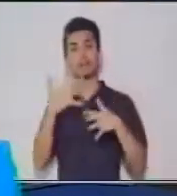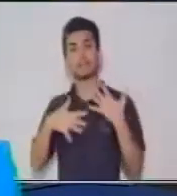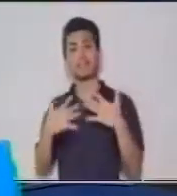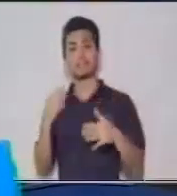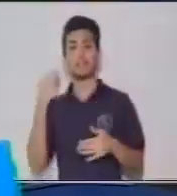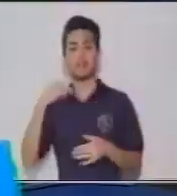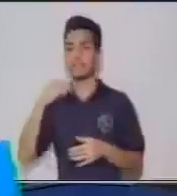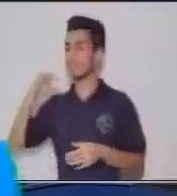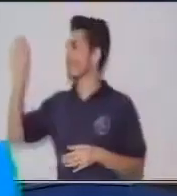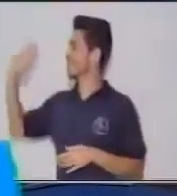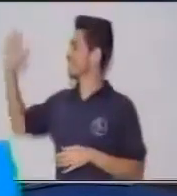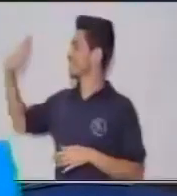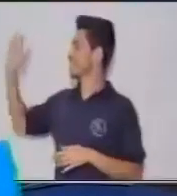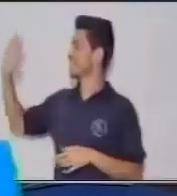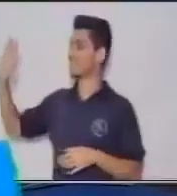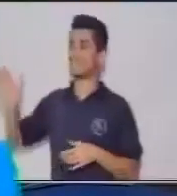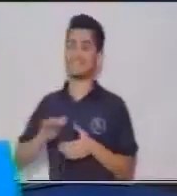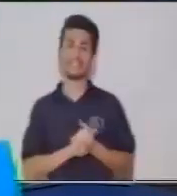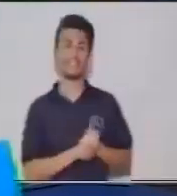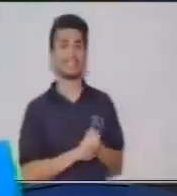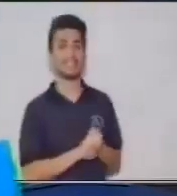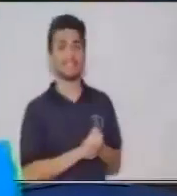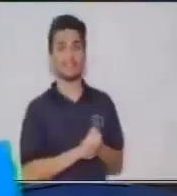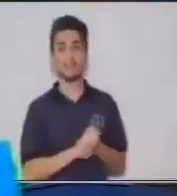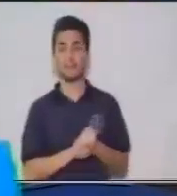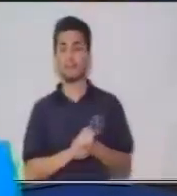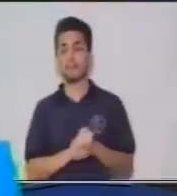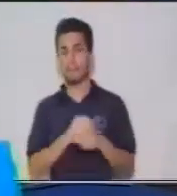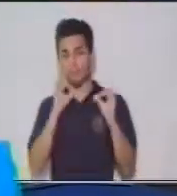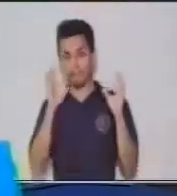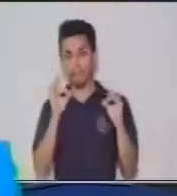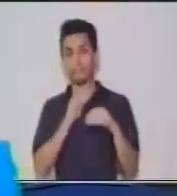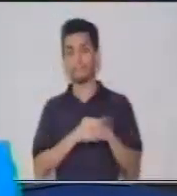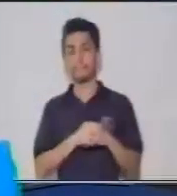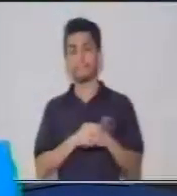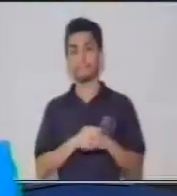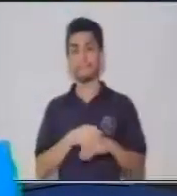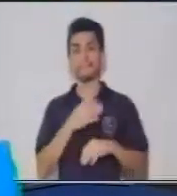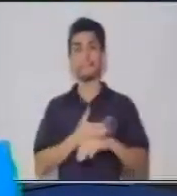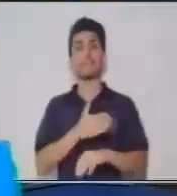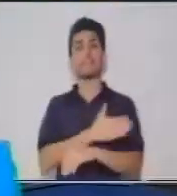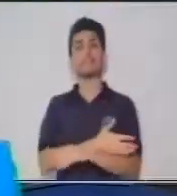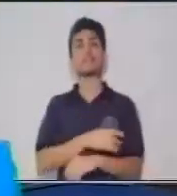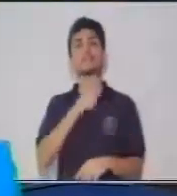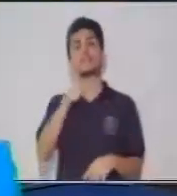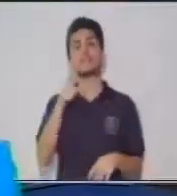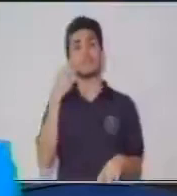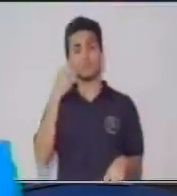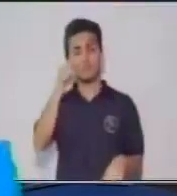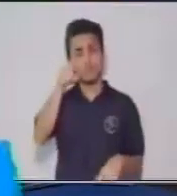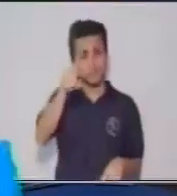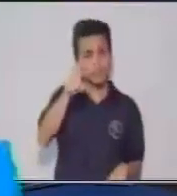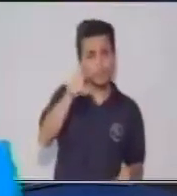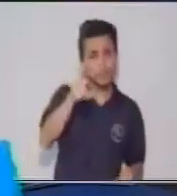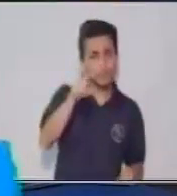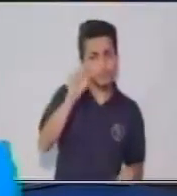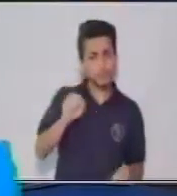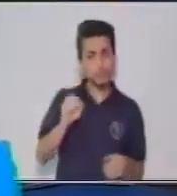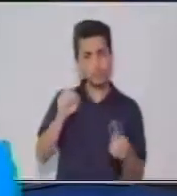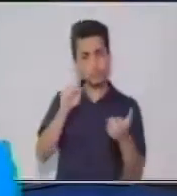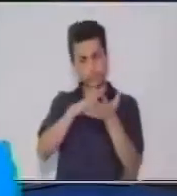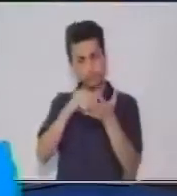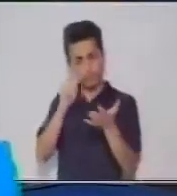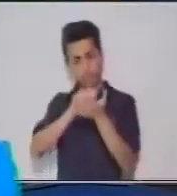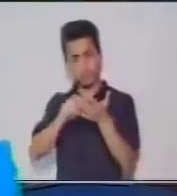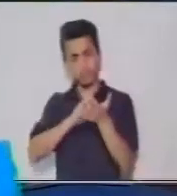es Mauricio. Hola Mauricio. Y bien, antes quiero que usted, ahí donde se encuentra, tome nota del